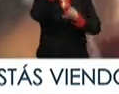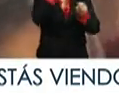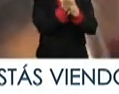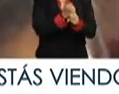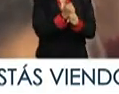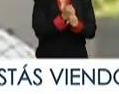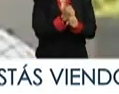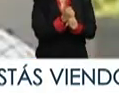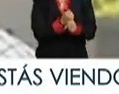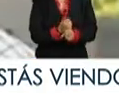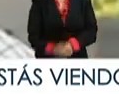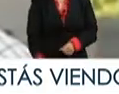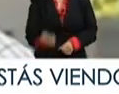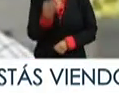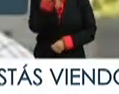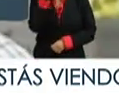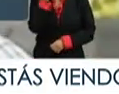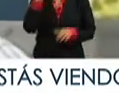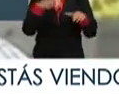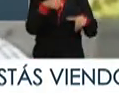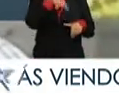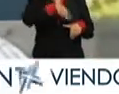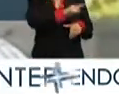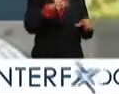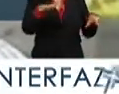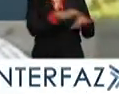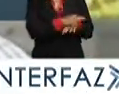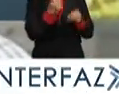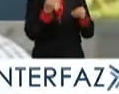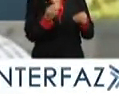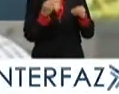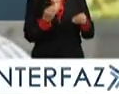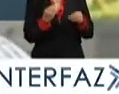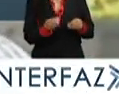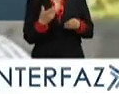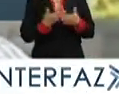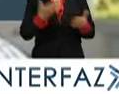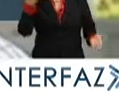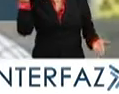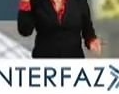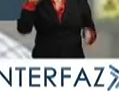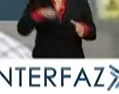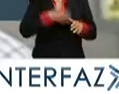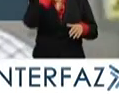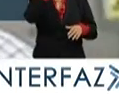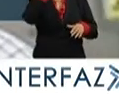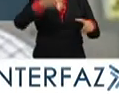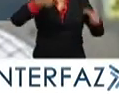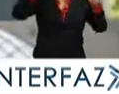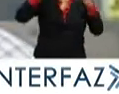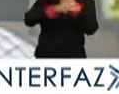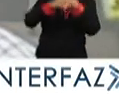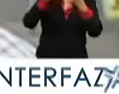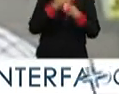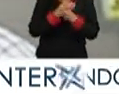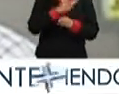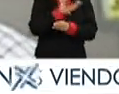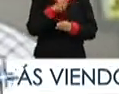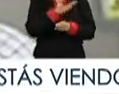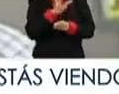año. La escuela ha tenido grandes cambios, ¿verdad? Desde su estructura hasta material